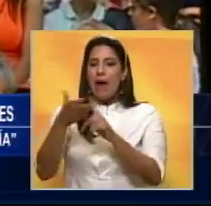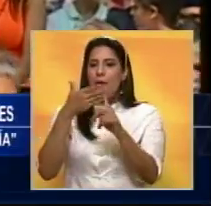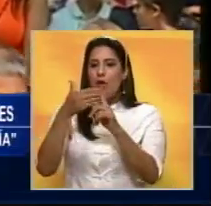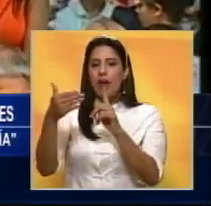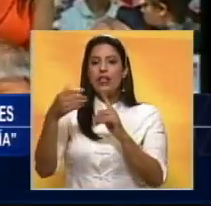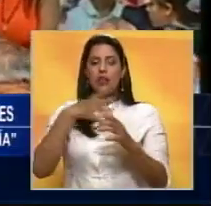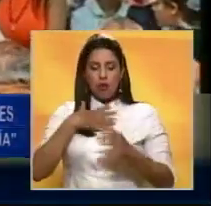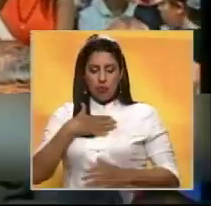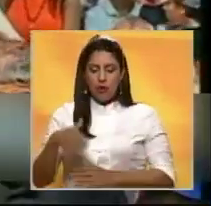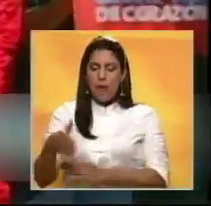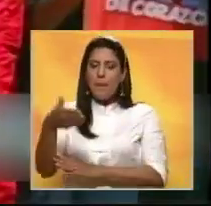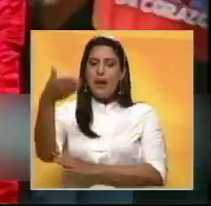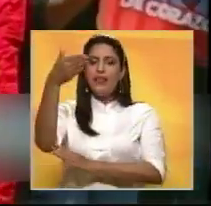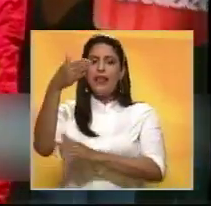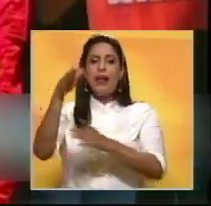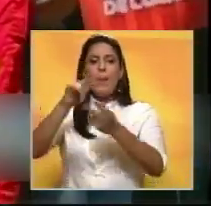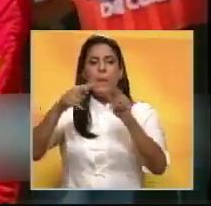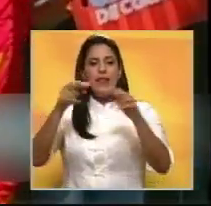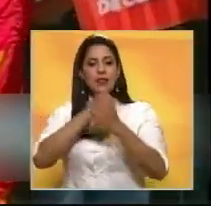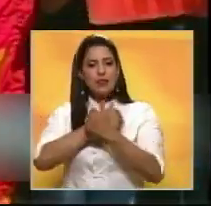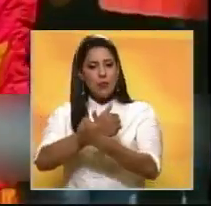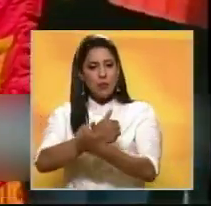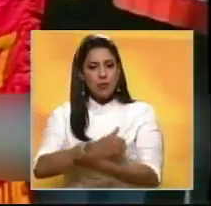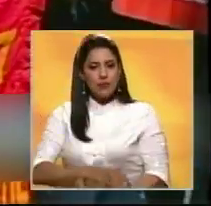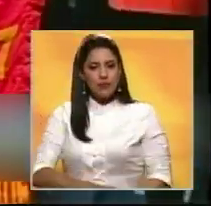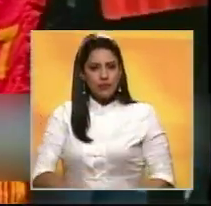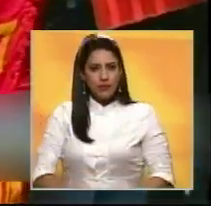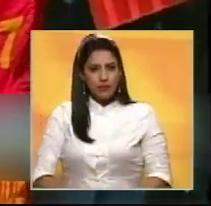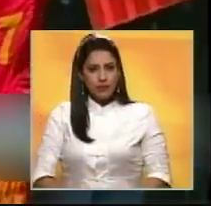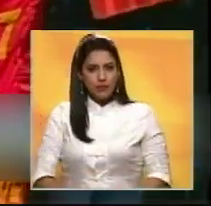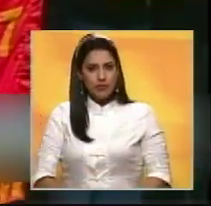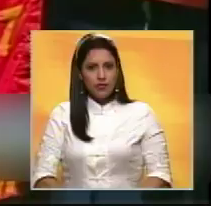con las banderas de paz y amor.